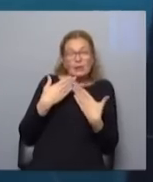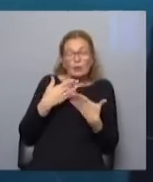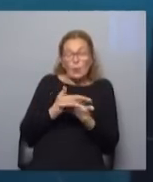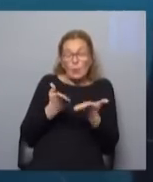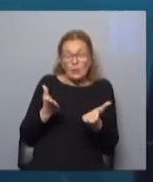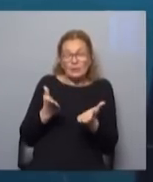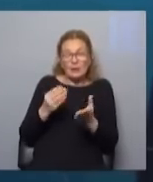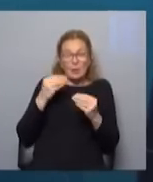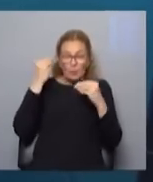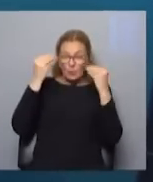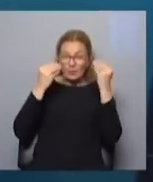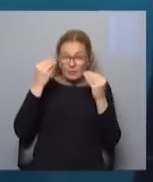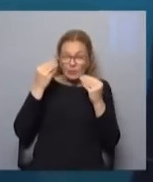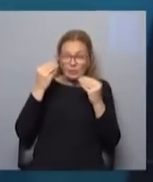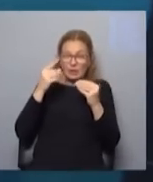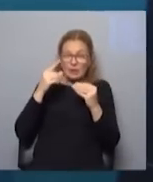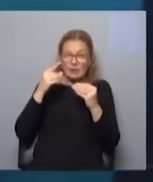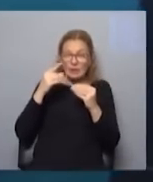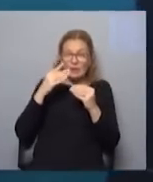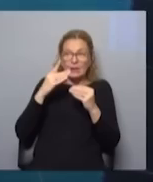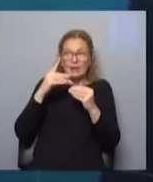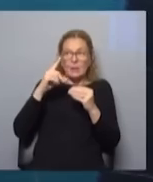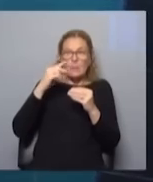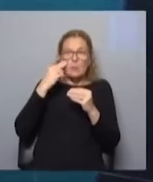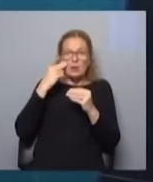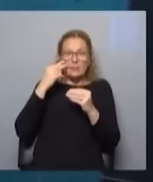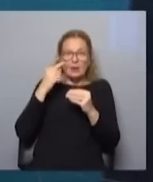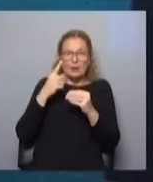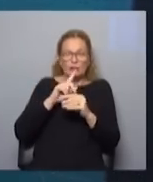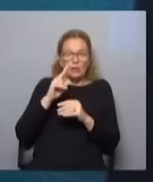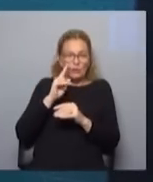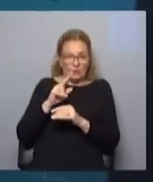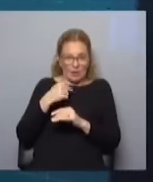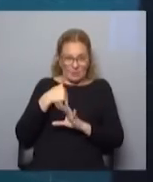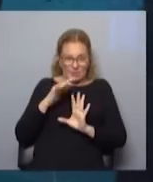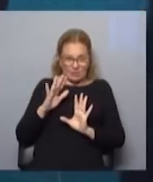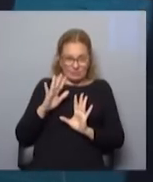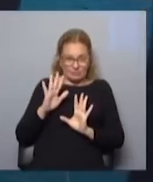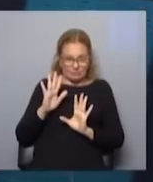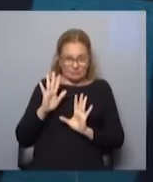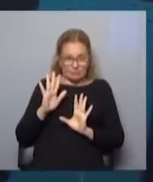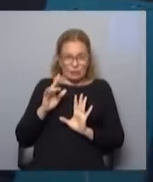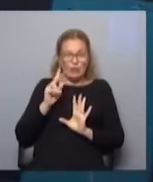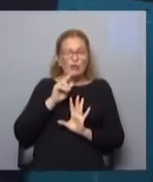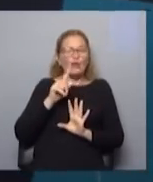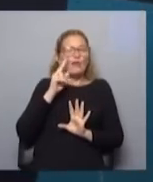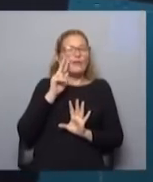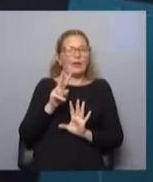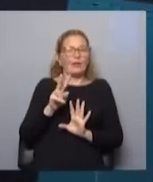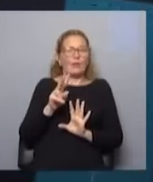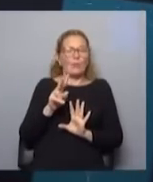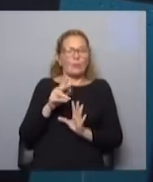muestra que la gran preocupación es el déficit y no visualizó pasa quizás sea un no visualizó